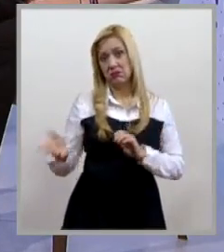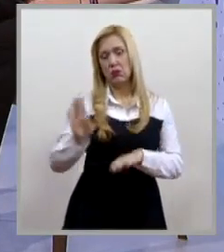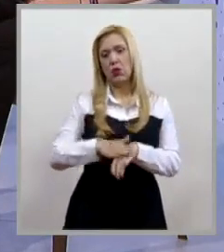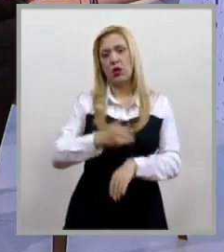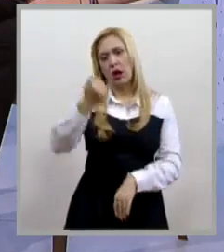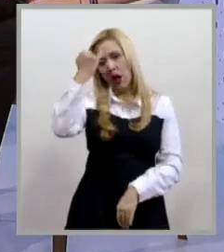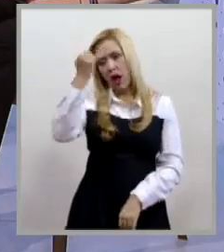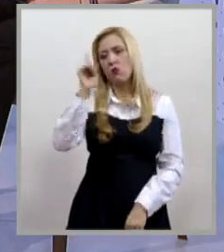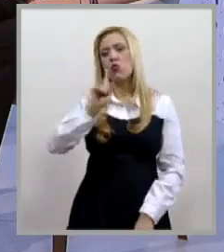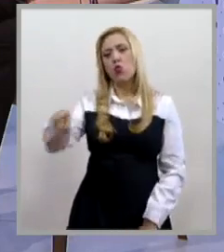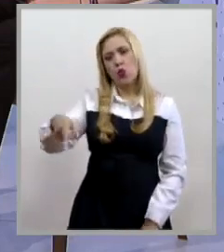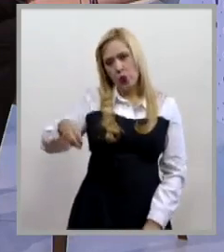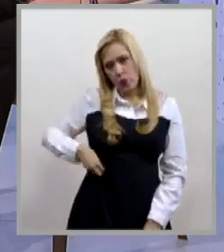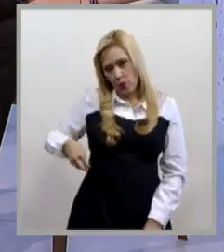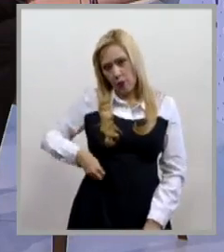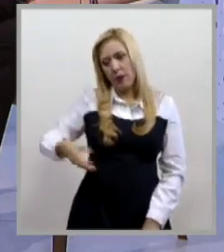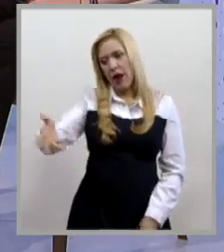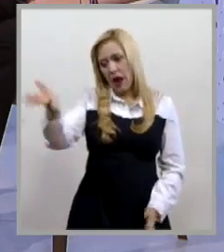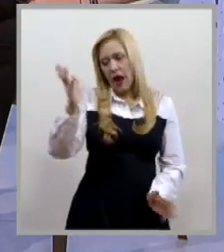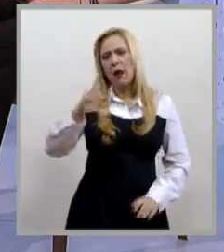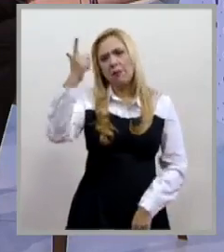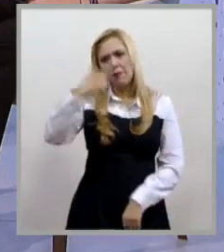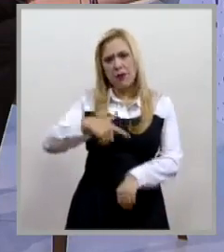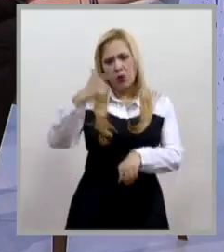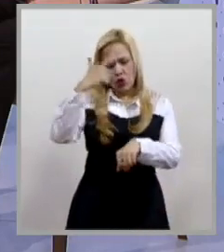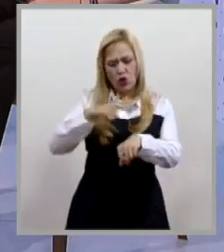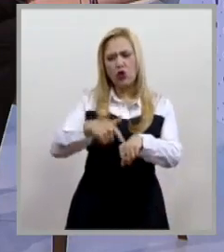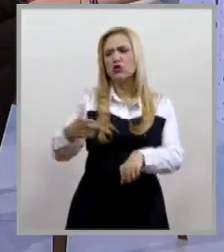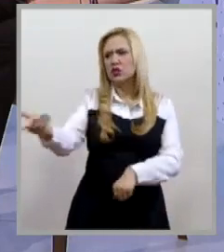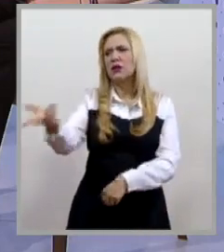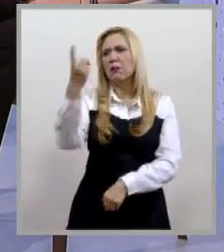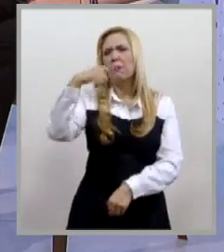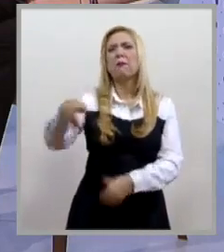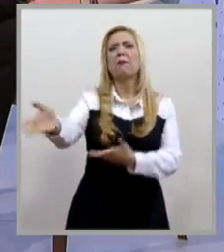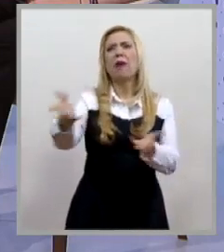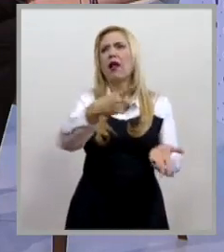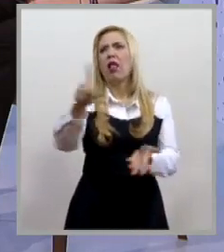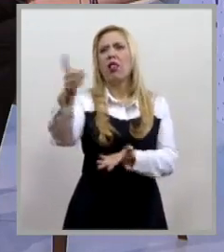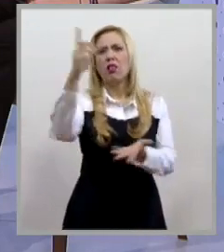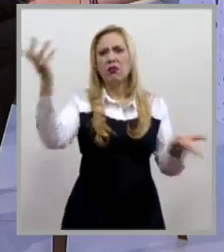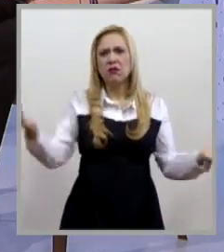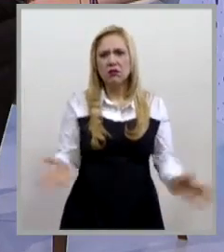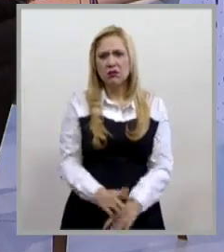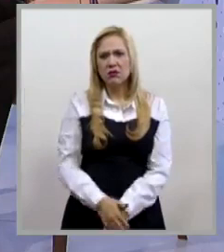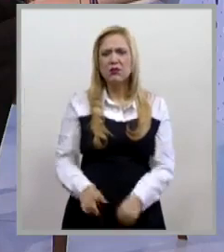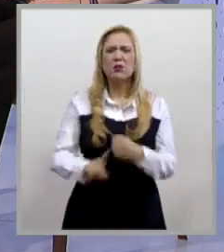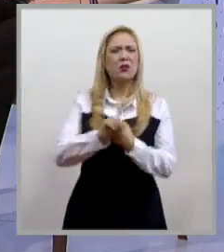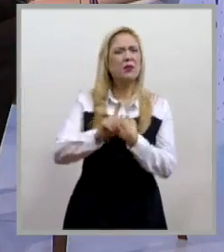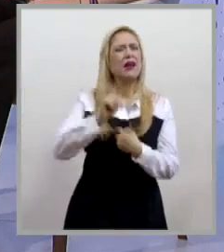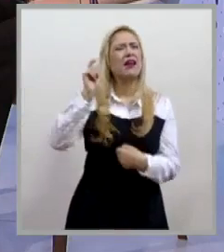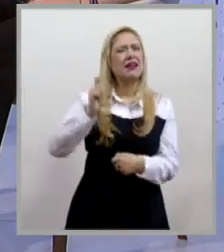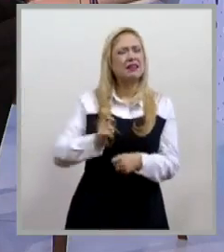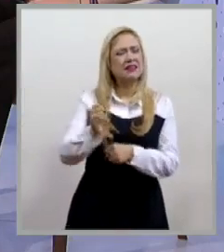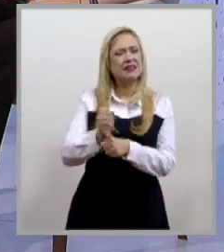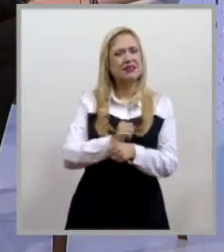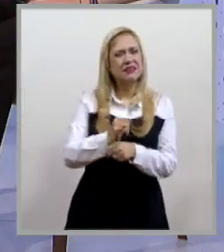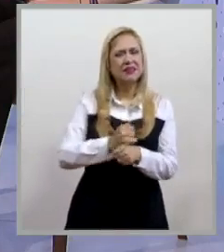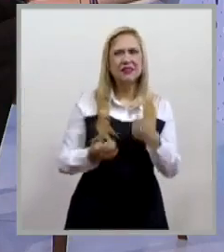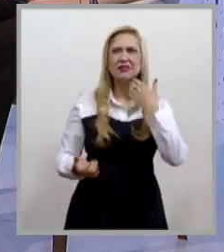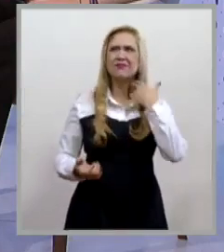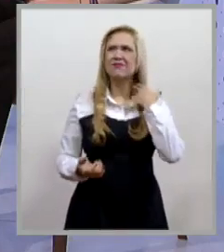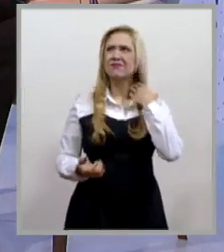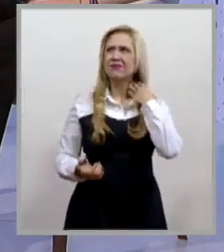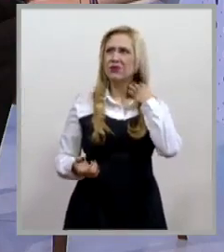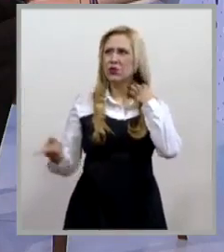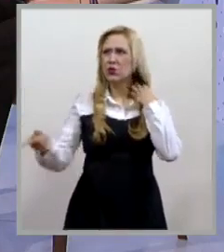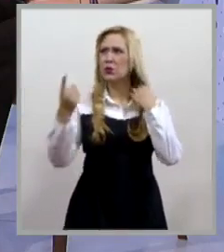estereotipada sobre la mujer, cuál es, ¿no? Que estaba haciendo ahí a esa hora de esa manera. ¿Qué problemas tenemos en temas de investigación y qué